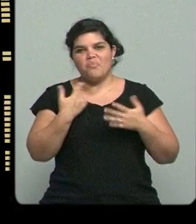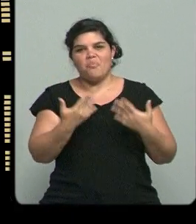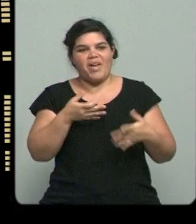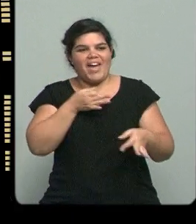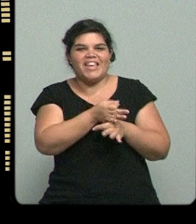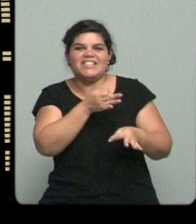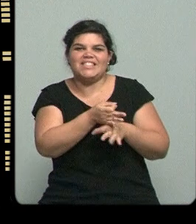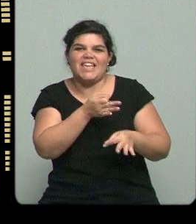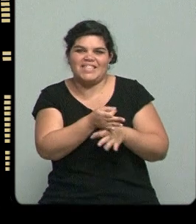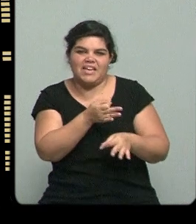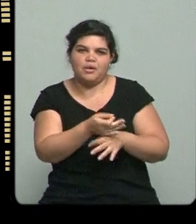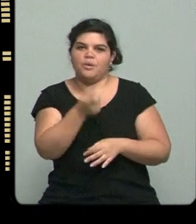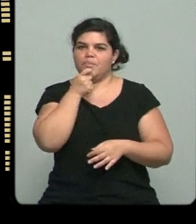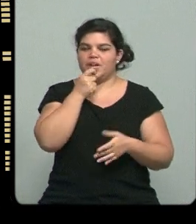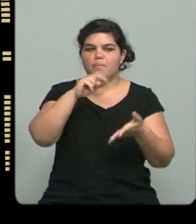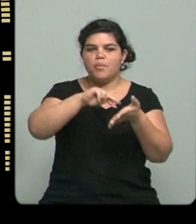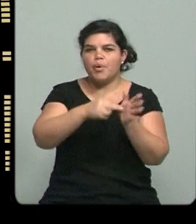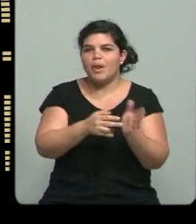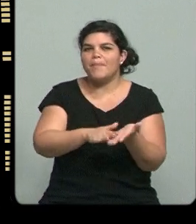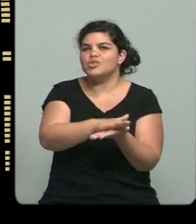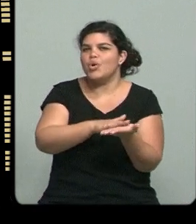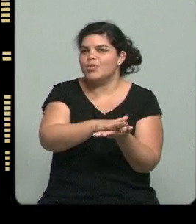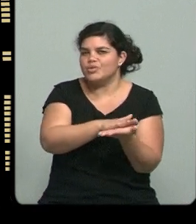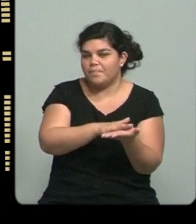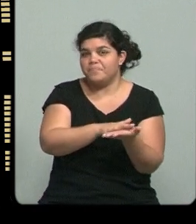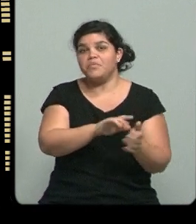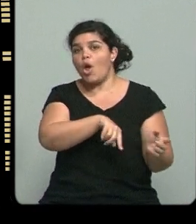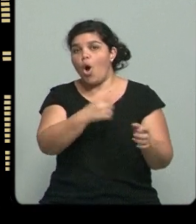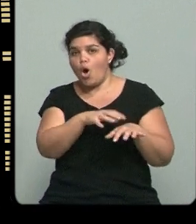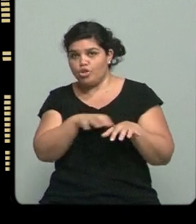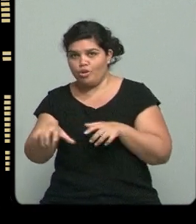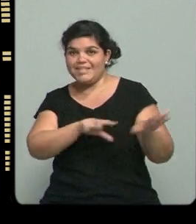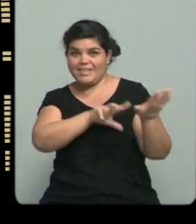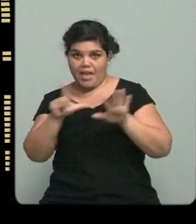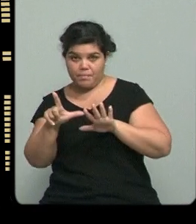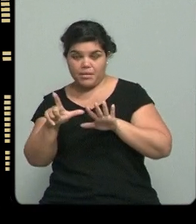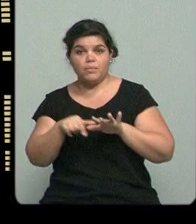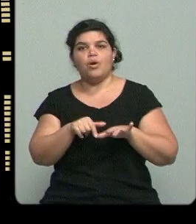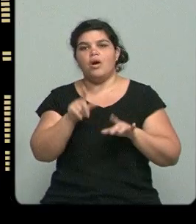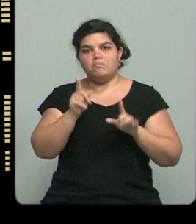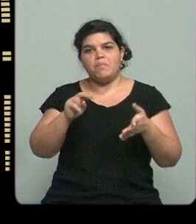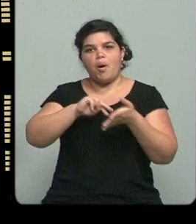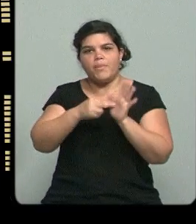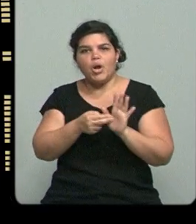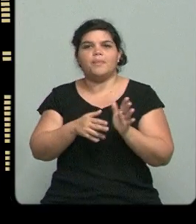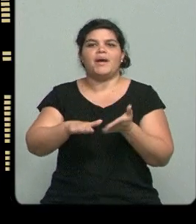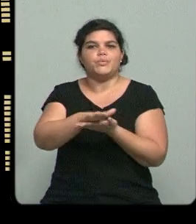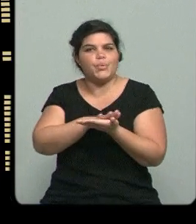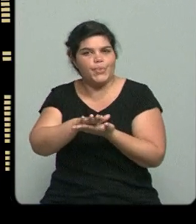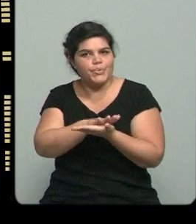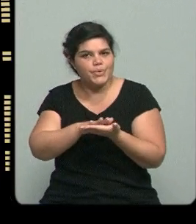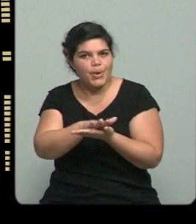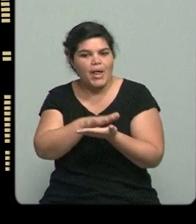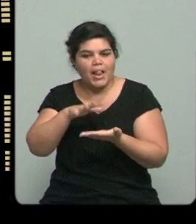ejemplo. Resolver un problema. Otro ámbito es resolución de conflictos, que es muy importante